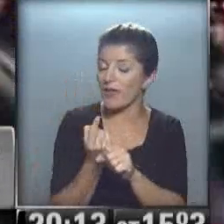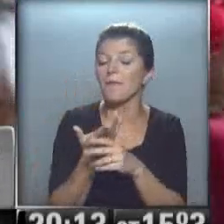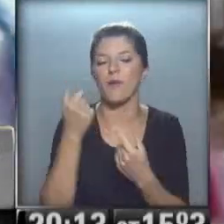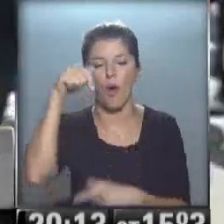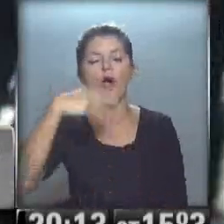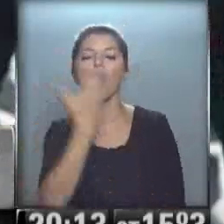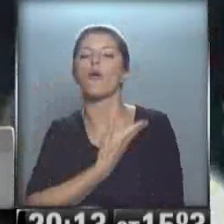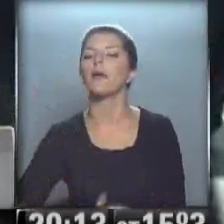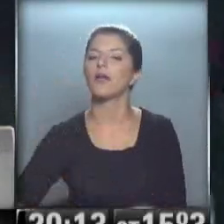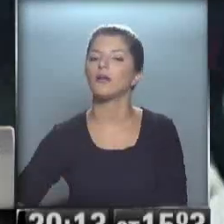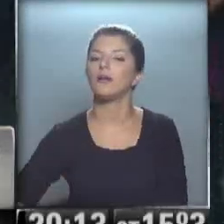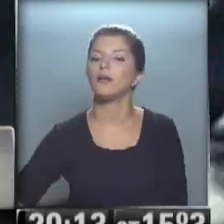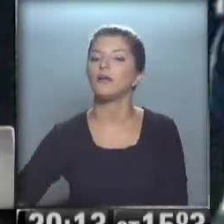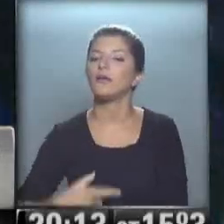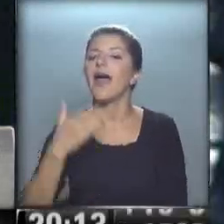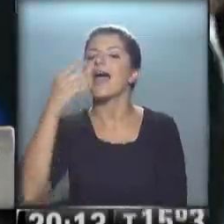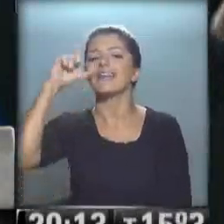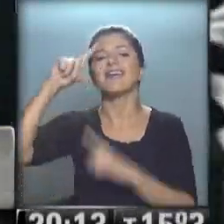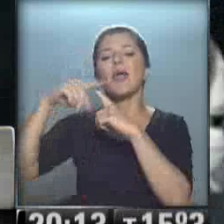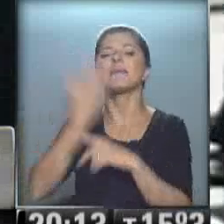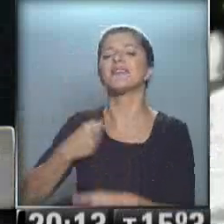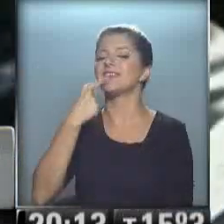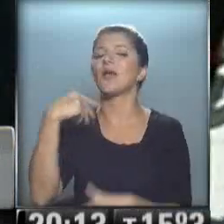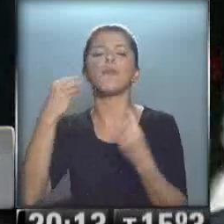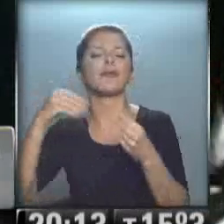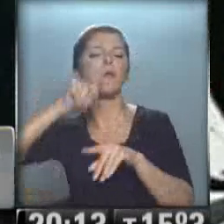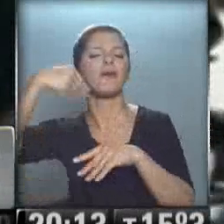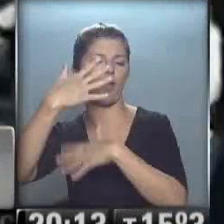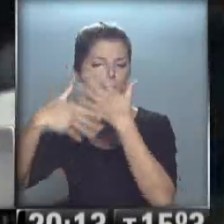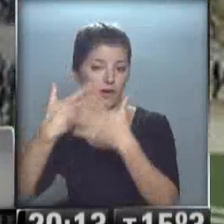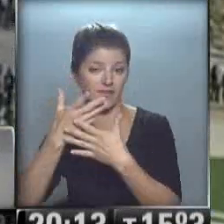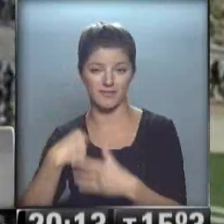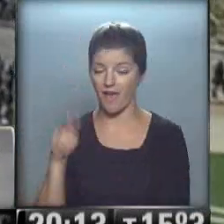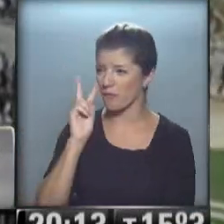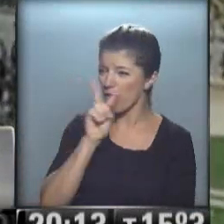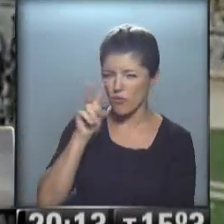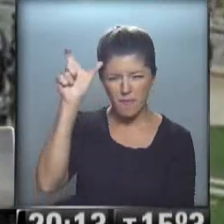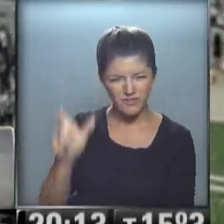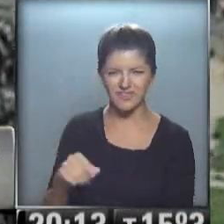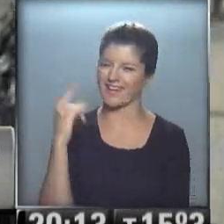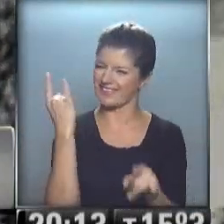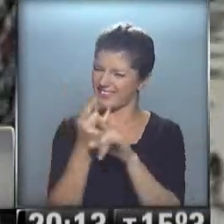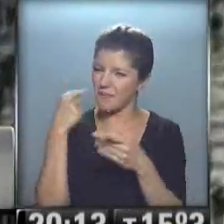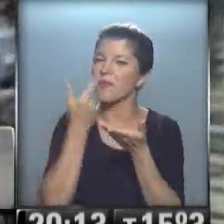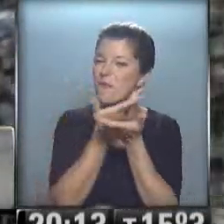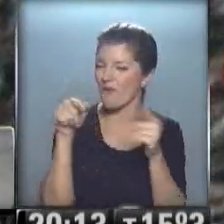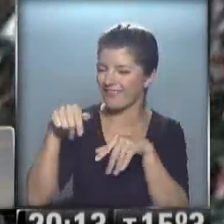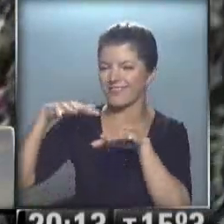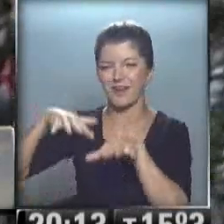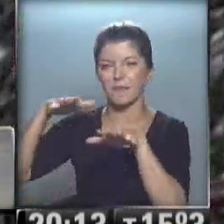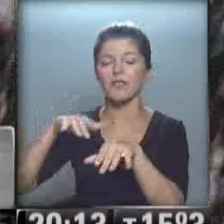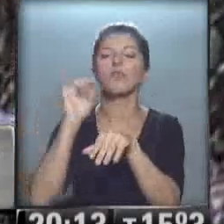gobierno de Sebastián Piñera era la violencia. Acá vemos a un personaje que siempre aparece en las marchas, caracterizado